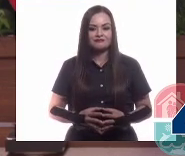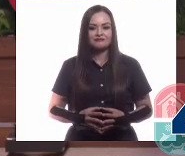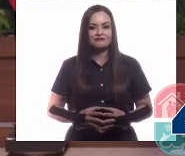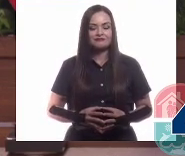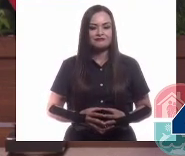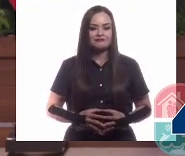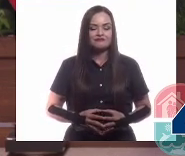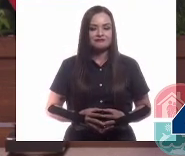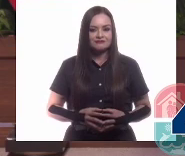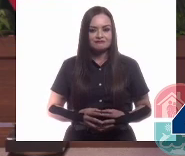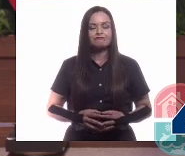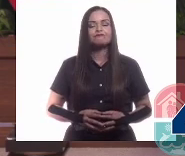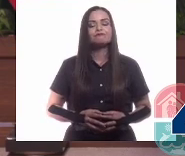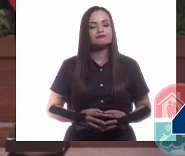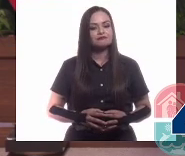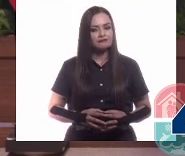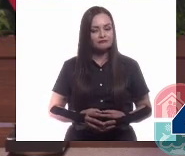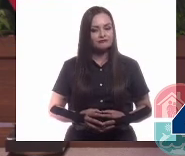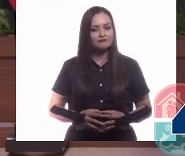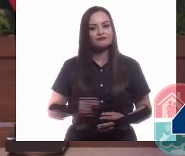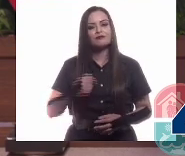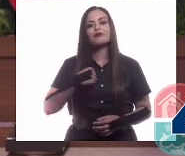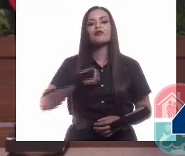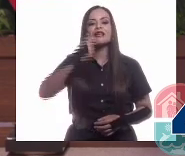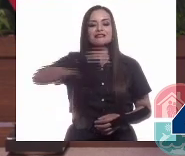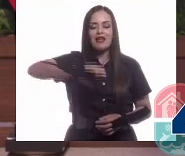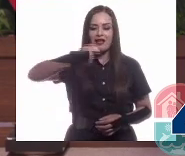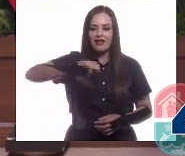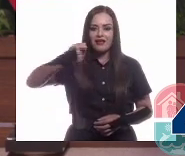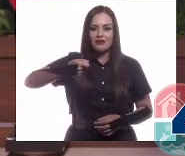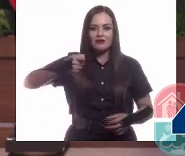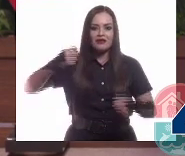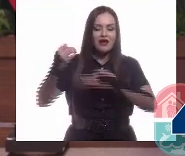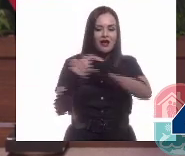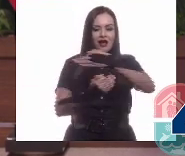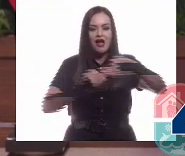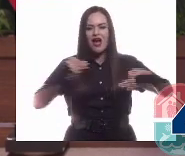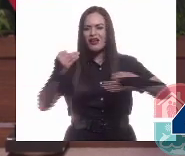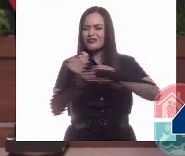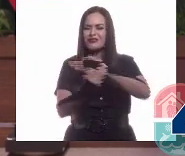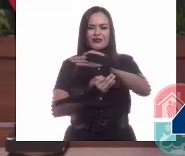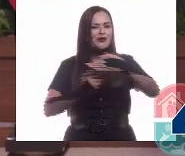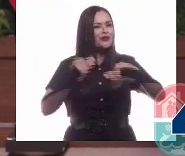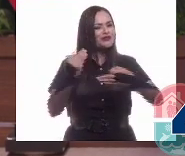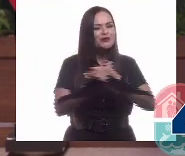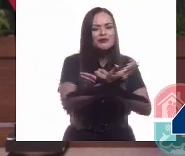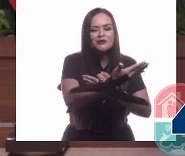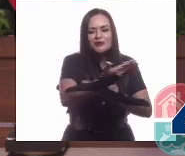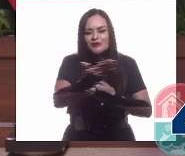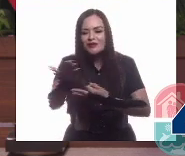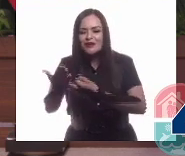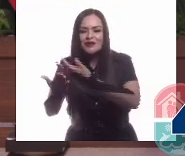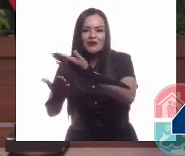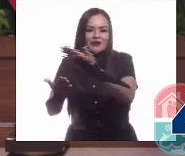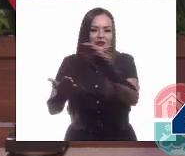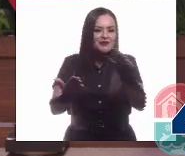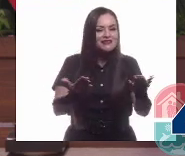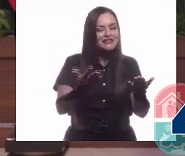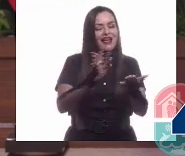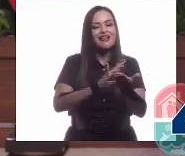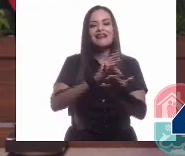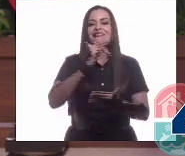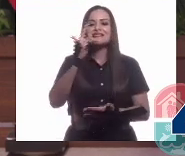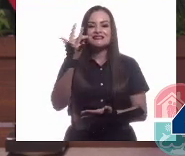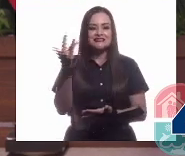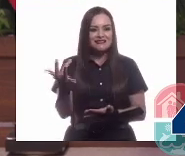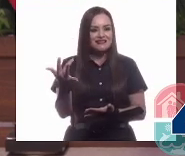omitir a ninguna y a ninguno, quiero saludarlos a todas y a todos ustedes que se encuentran el día de hoy aquí,